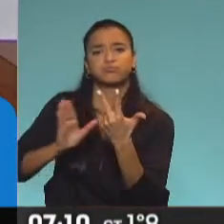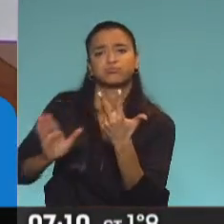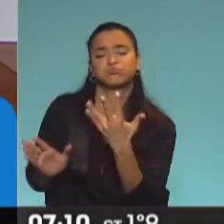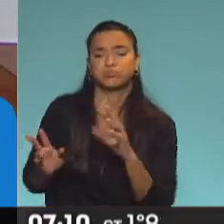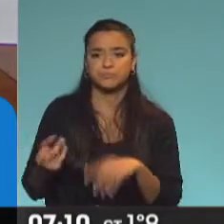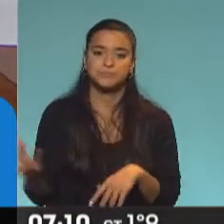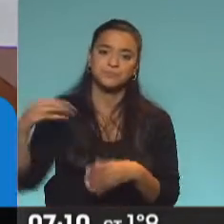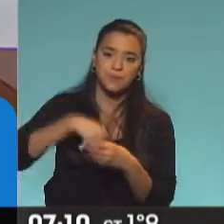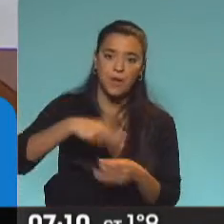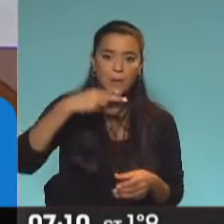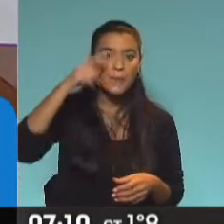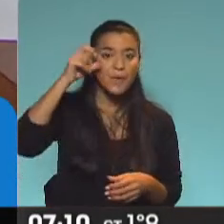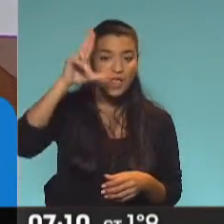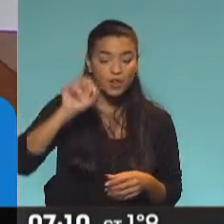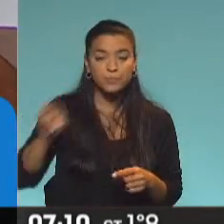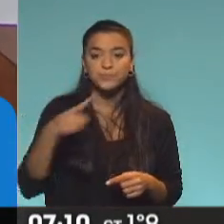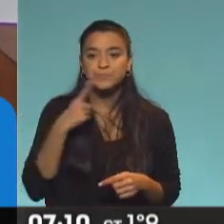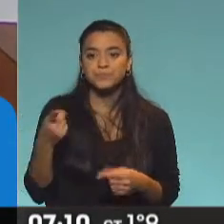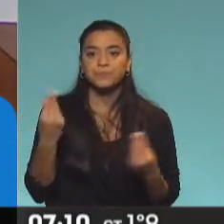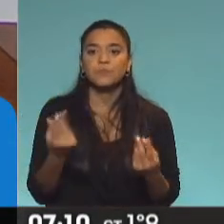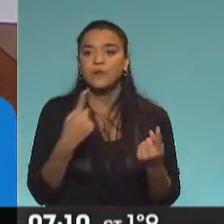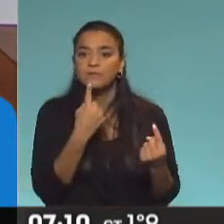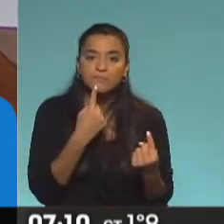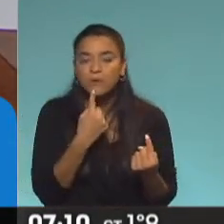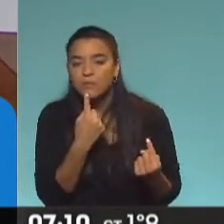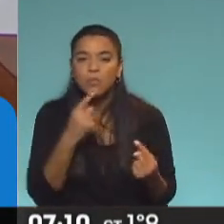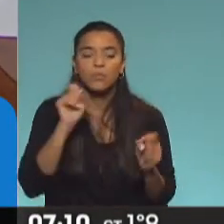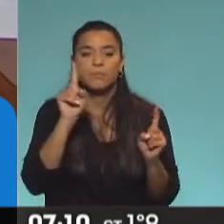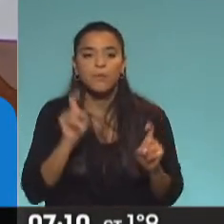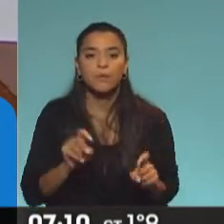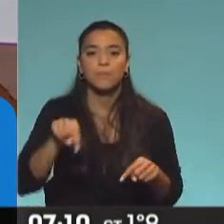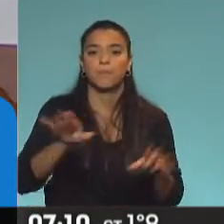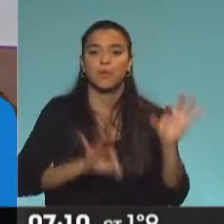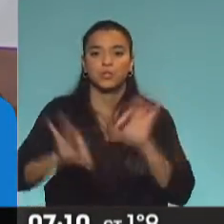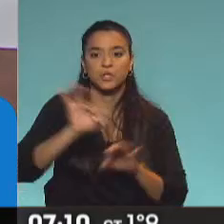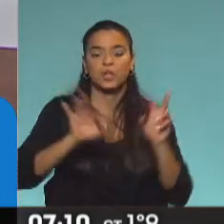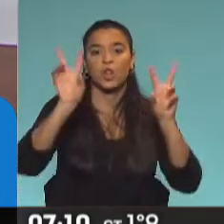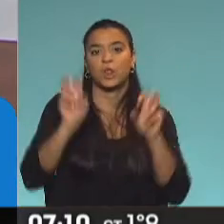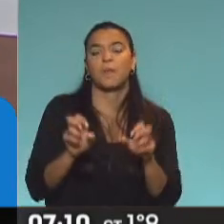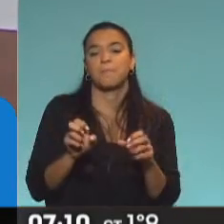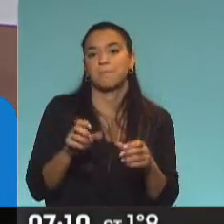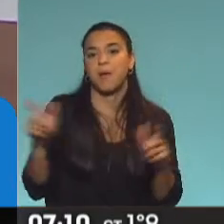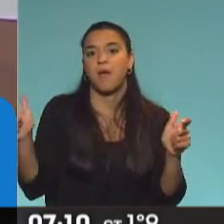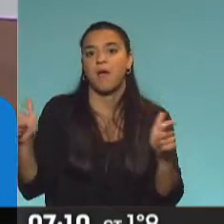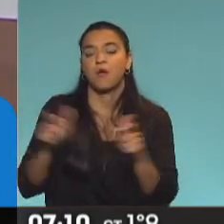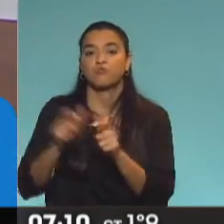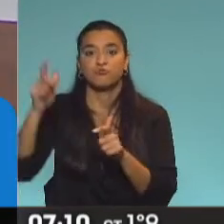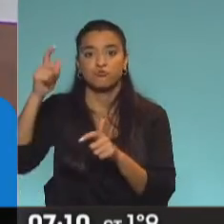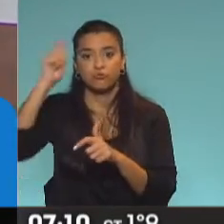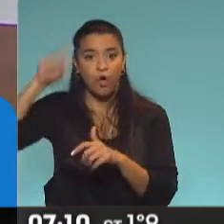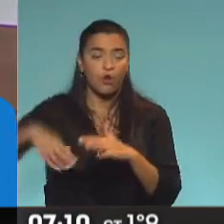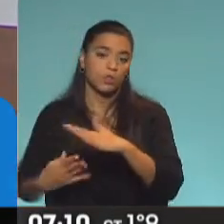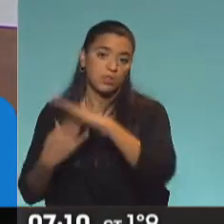sumamos a Vero Urriola-Beitia porque entre justamente los cuestionamientos que recibió este proyecto con el tema de la Corte, la oposición señala que